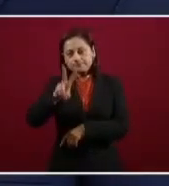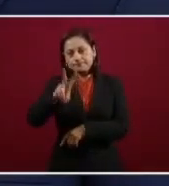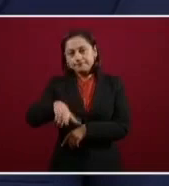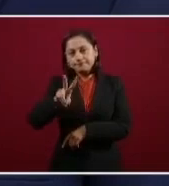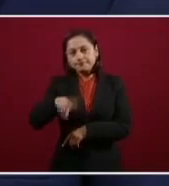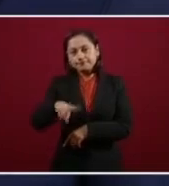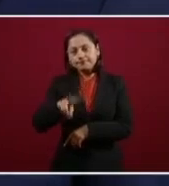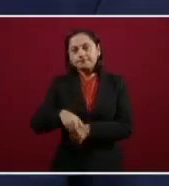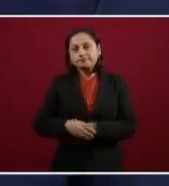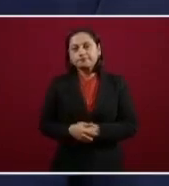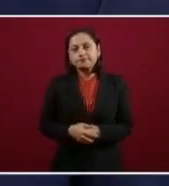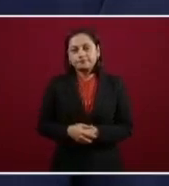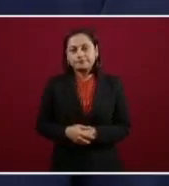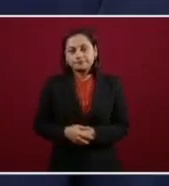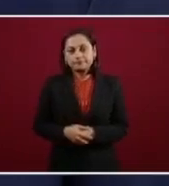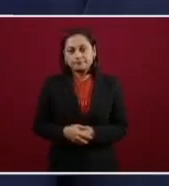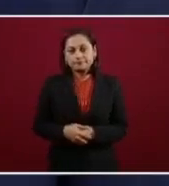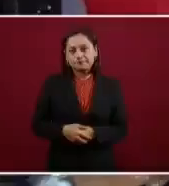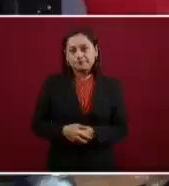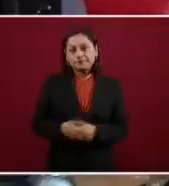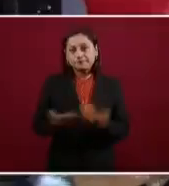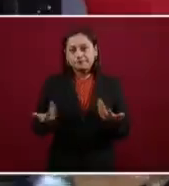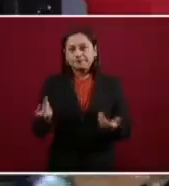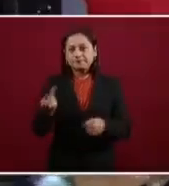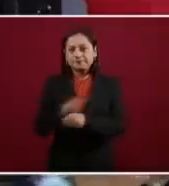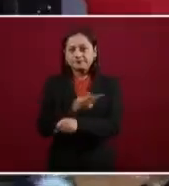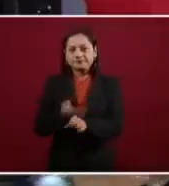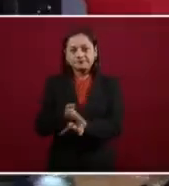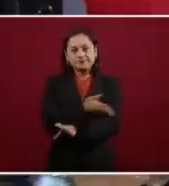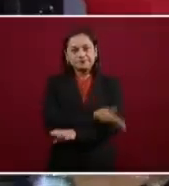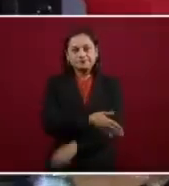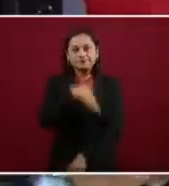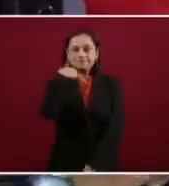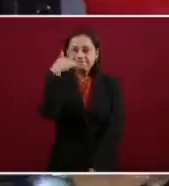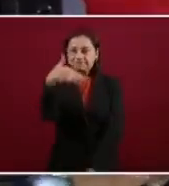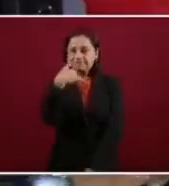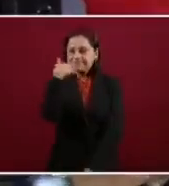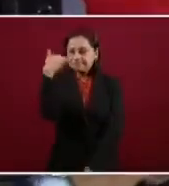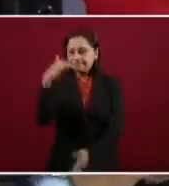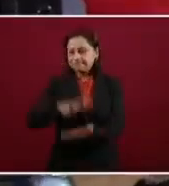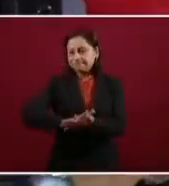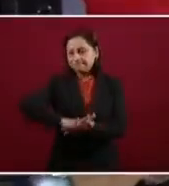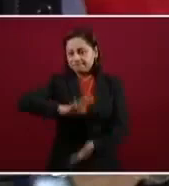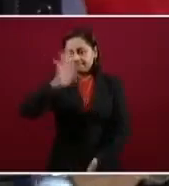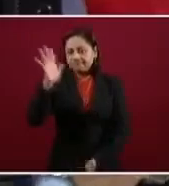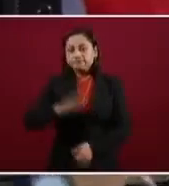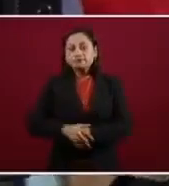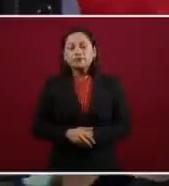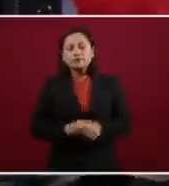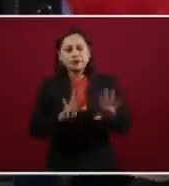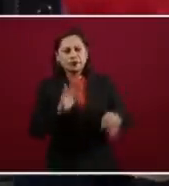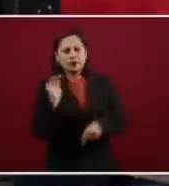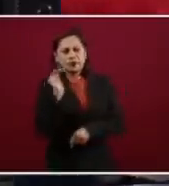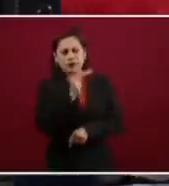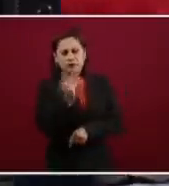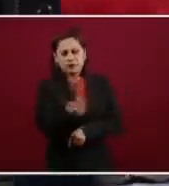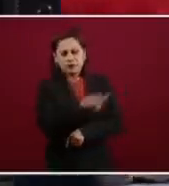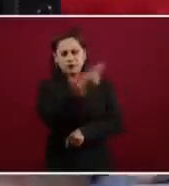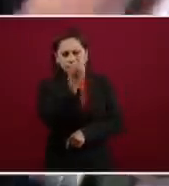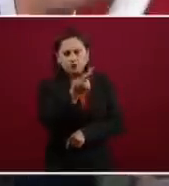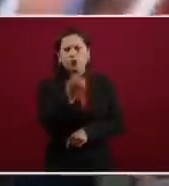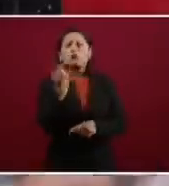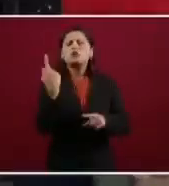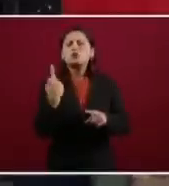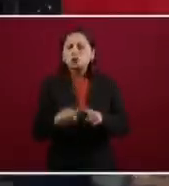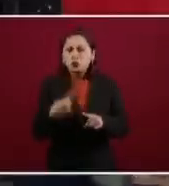contundente de la corrupción que prevalecía y hay maneras y un presidente de encontrar algún responsable